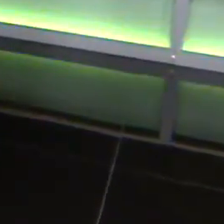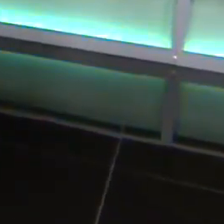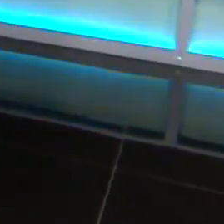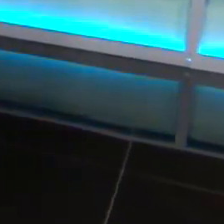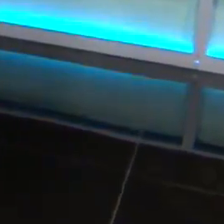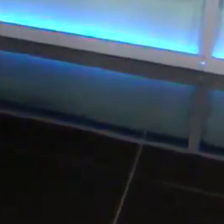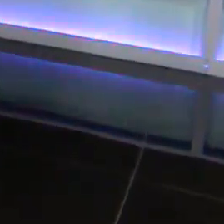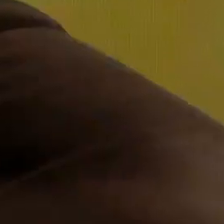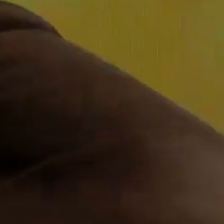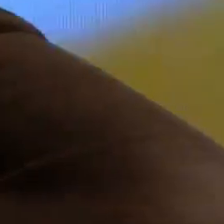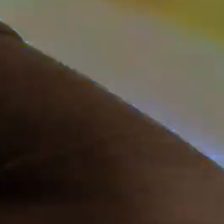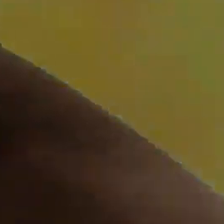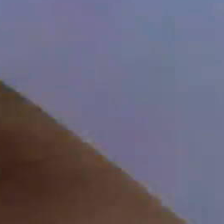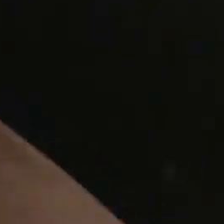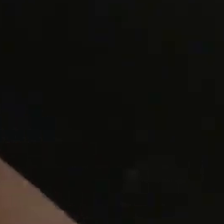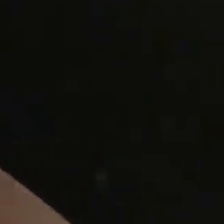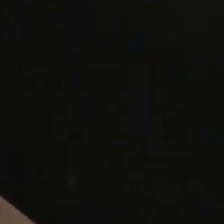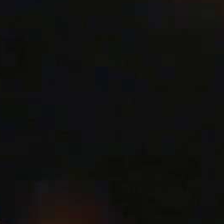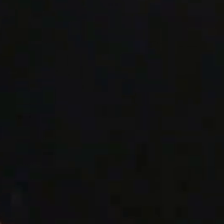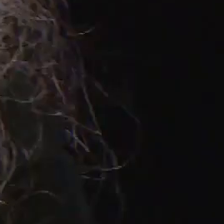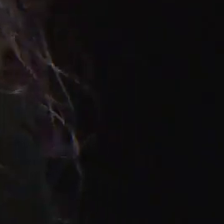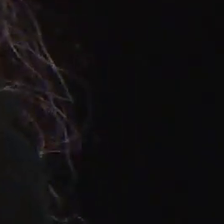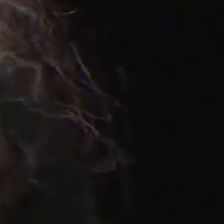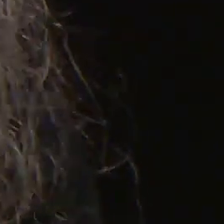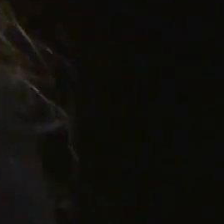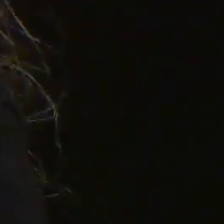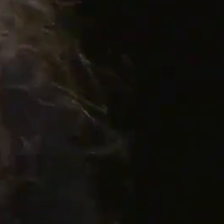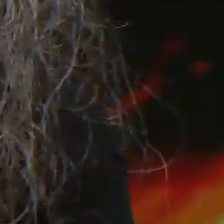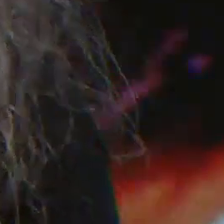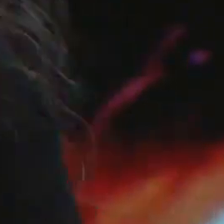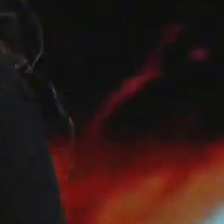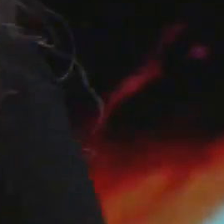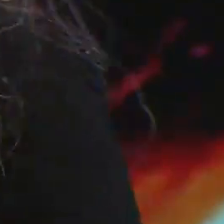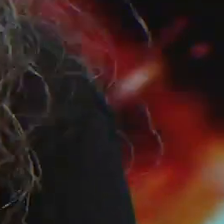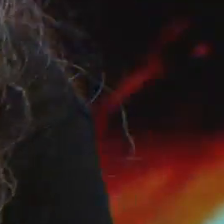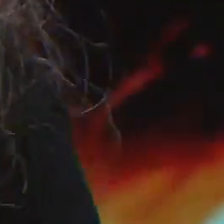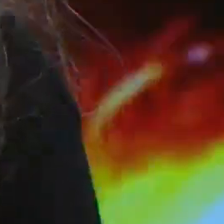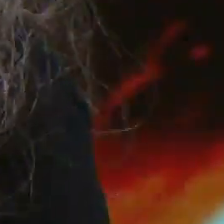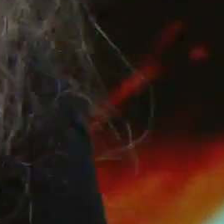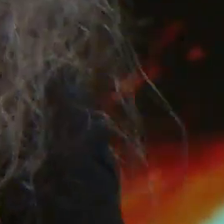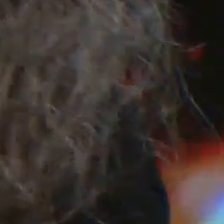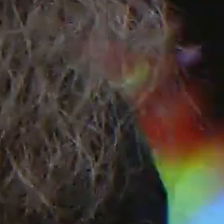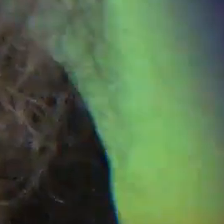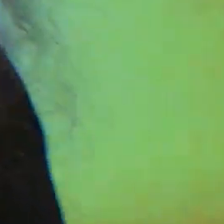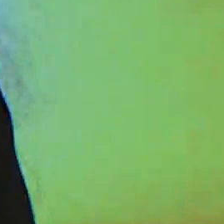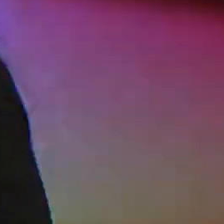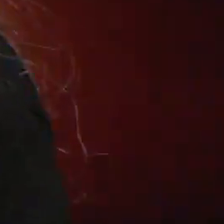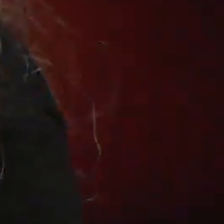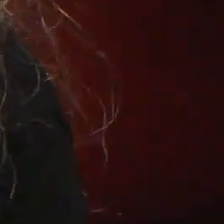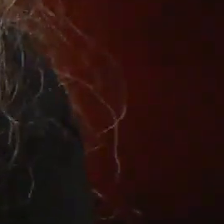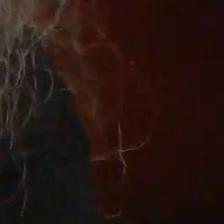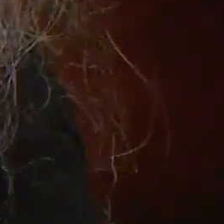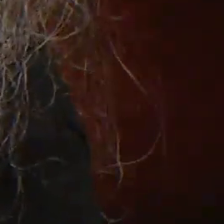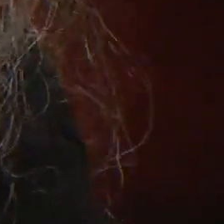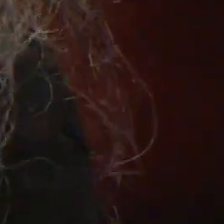depredador. Y un gallo de riña. Pico piña.